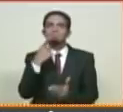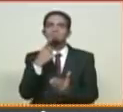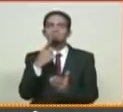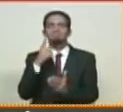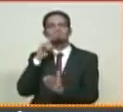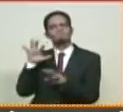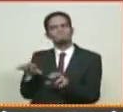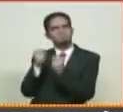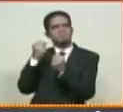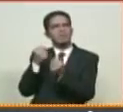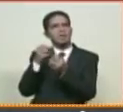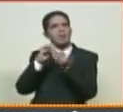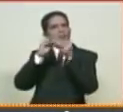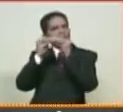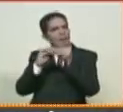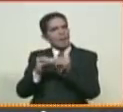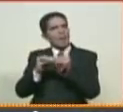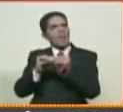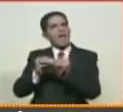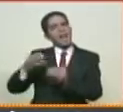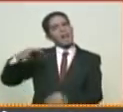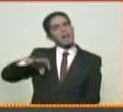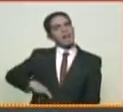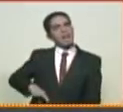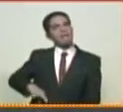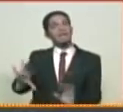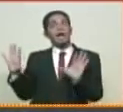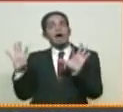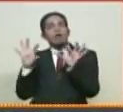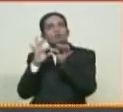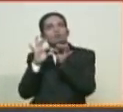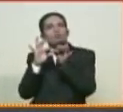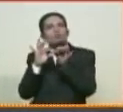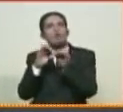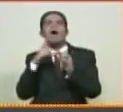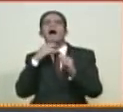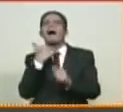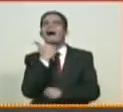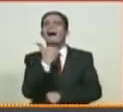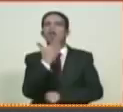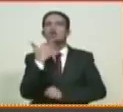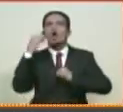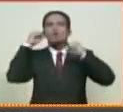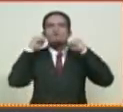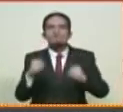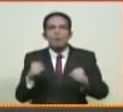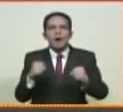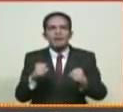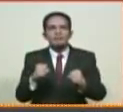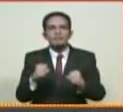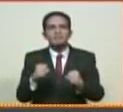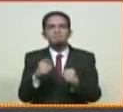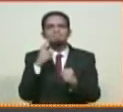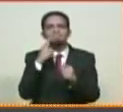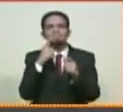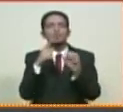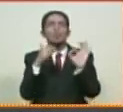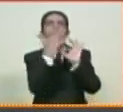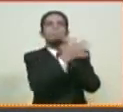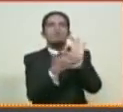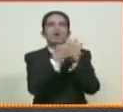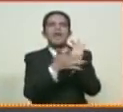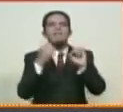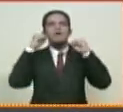salario de todas y todos al anclarlo a una figura fuerte, al anclarlo a una moneda